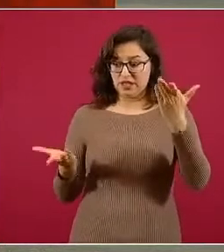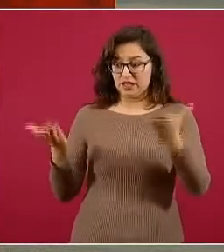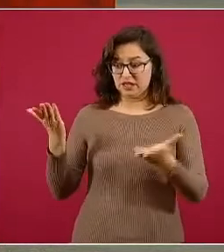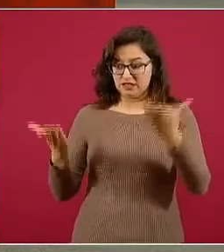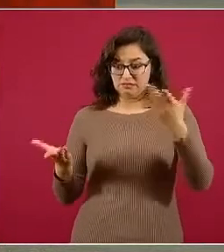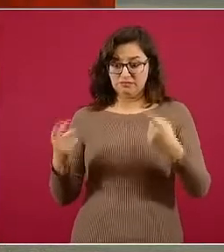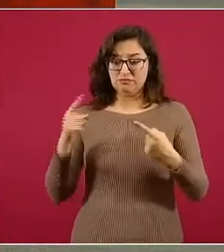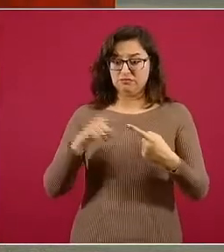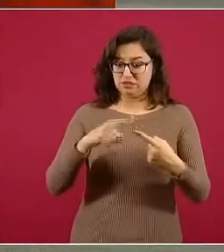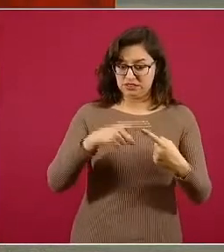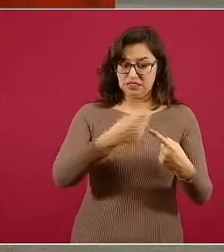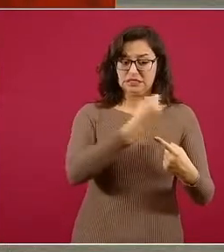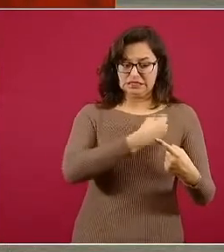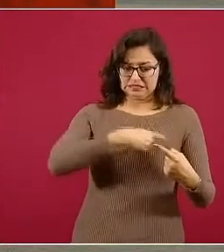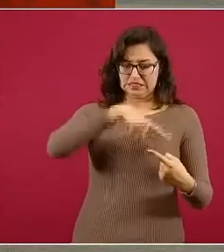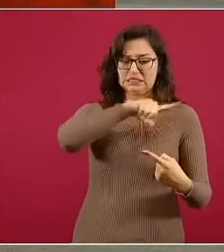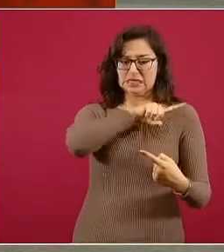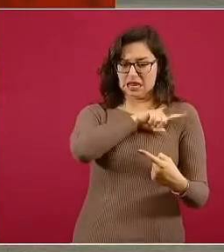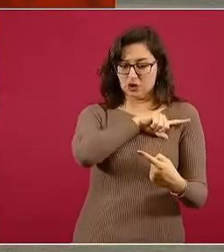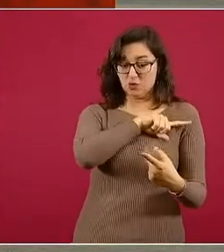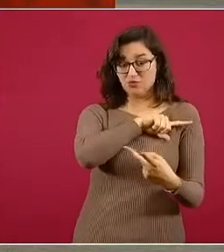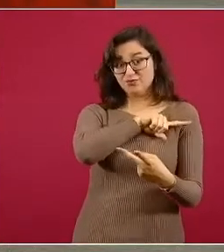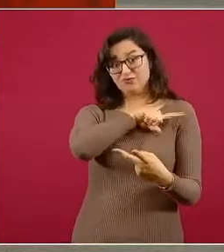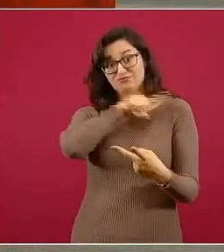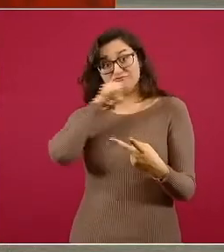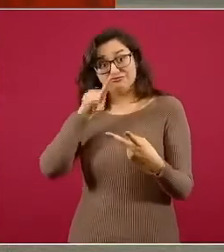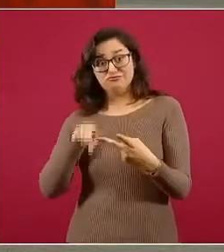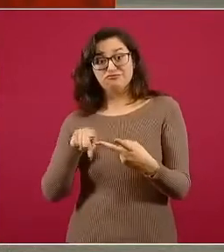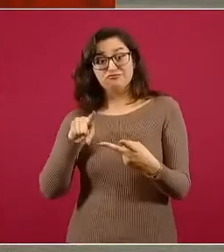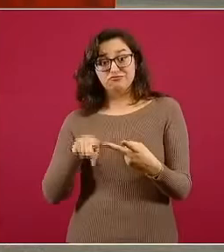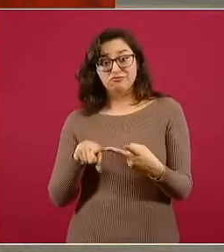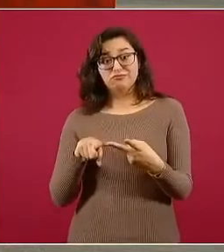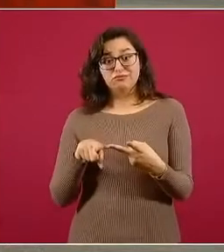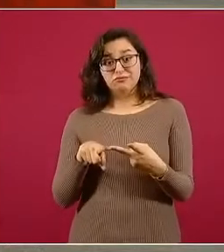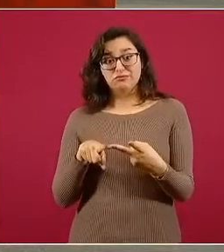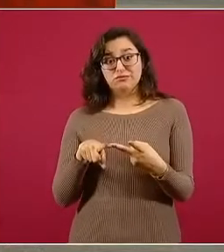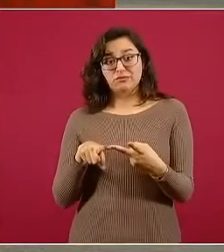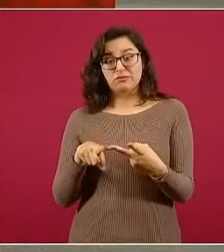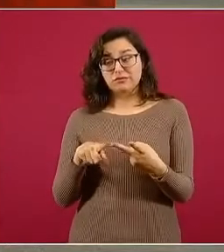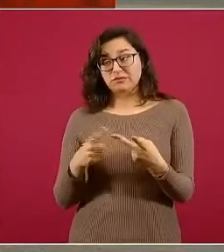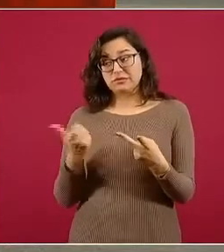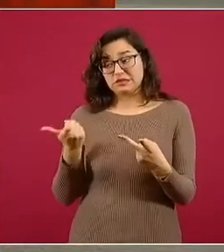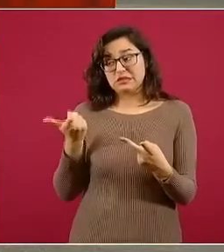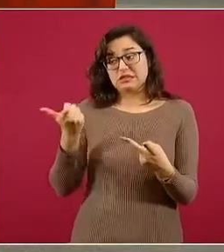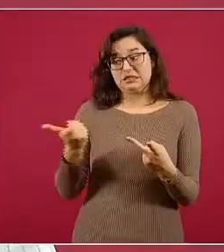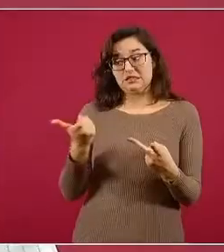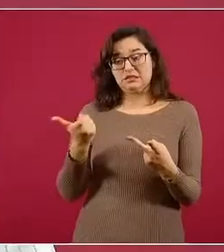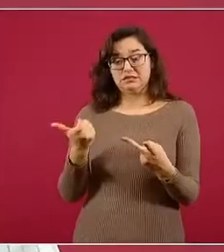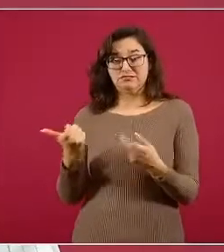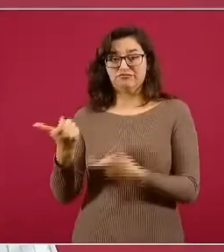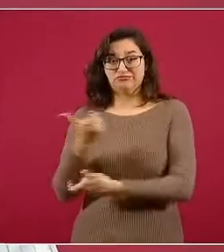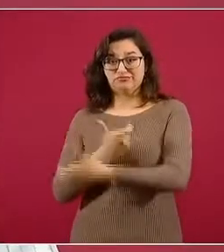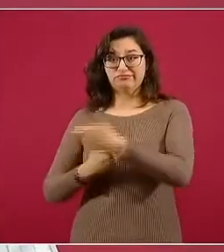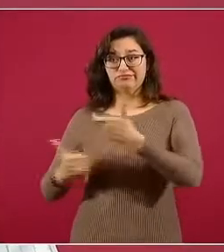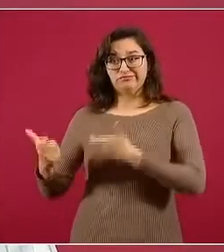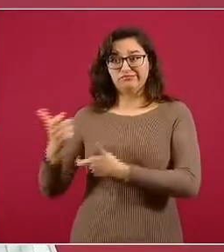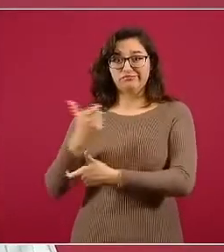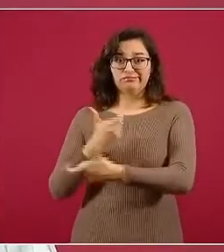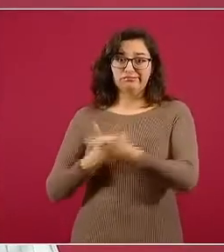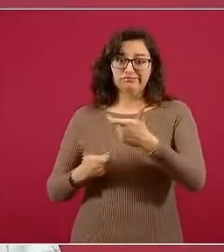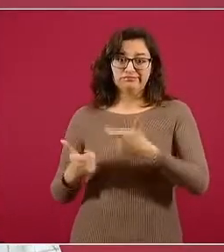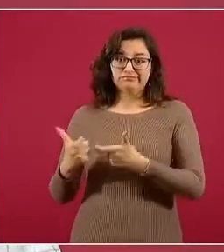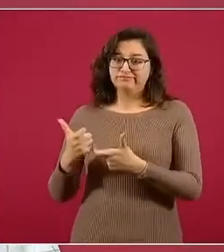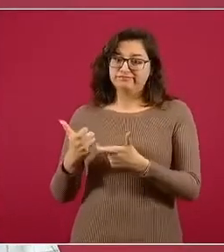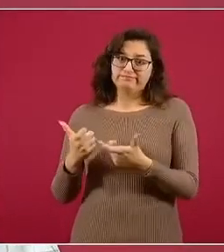logro de la misma, así como por otro lado también el bienestar socioeconómico, que es parte integral de este